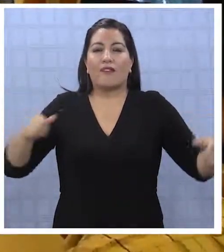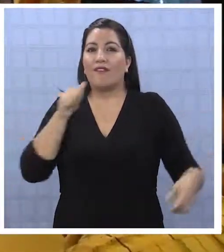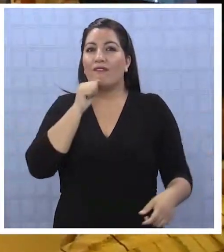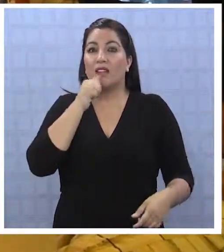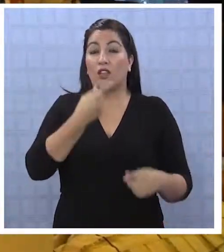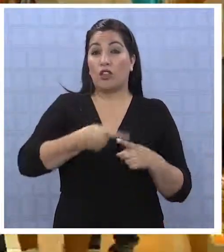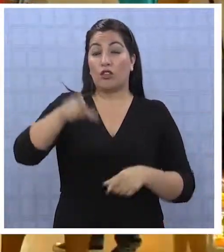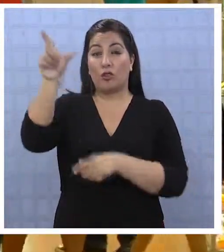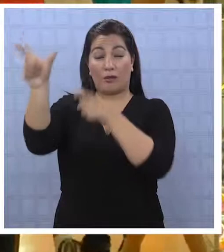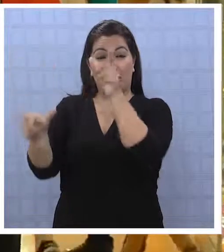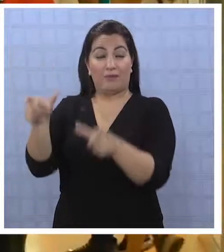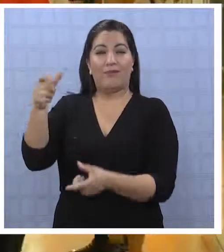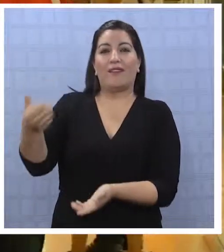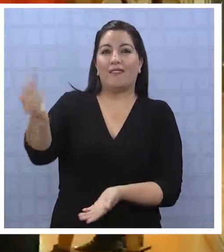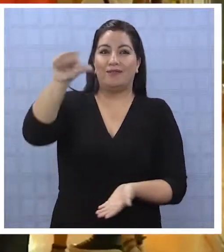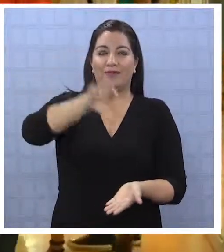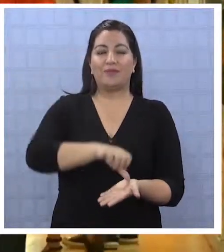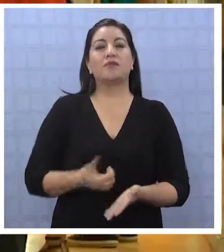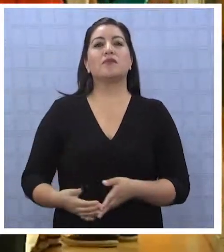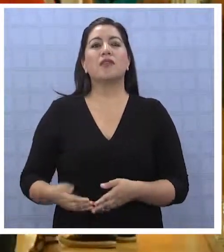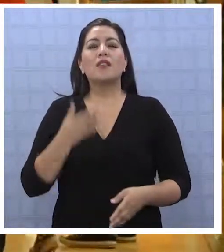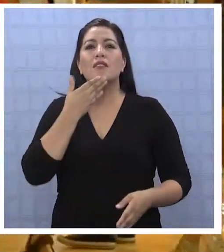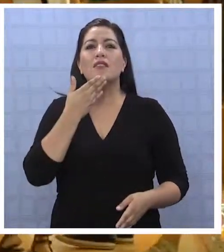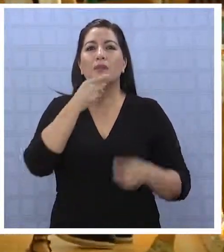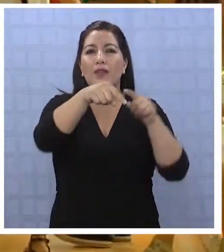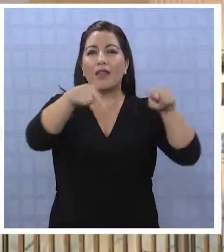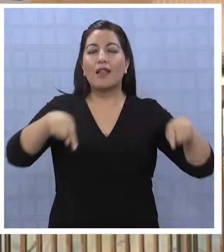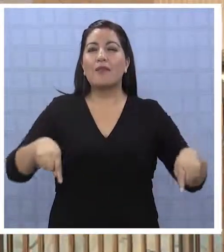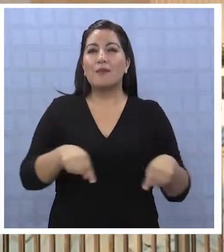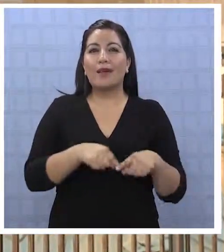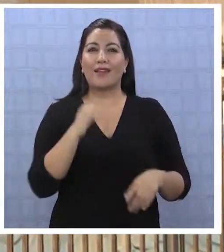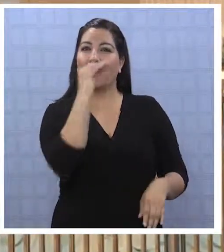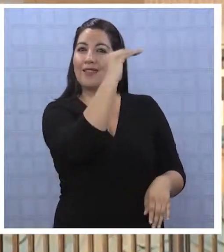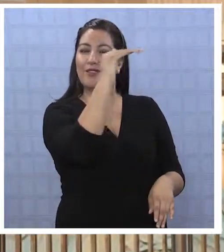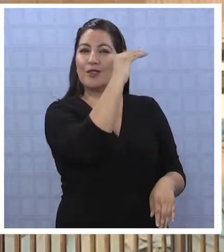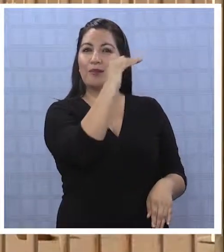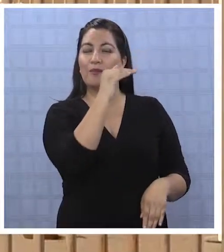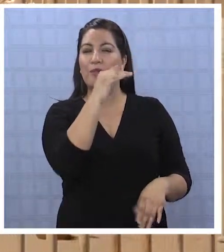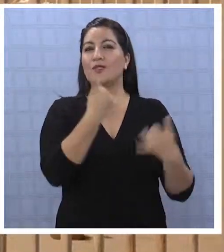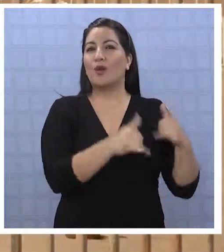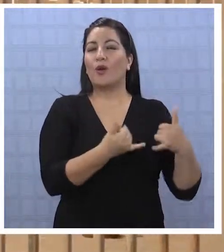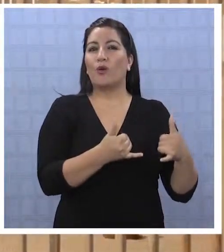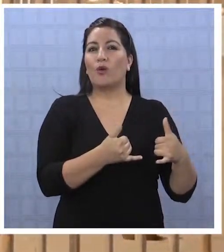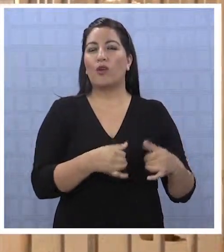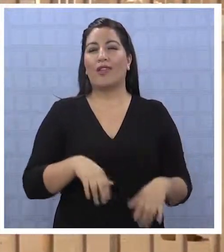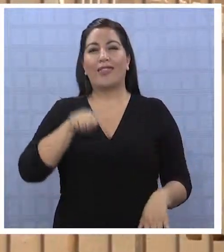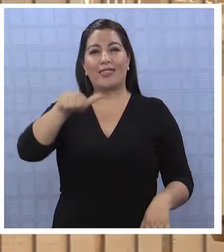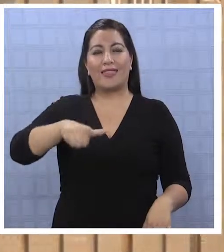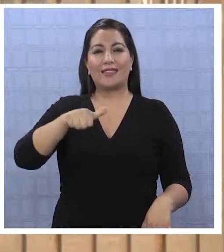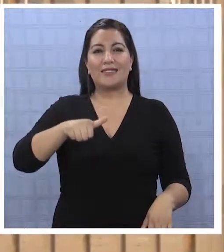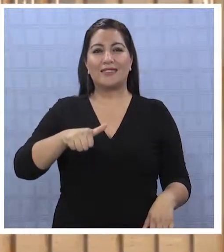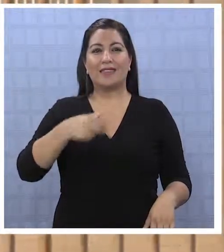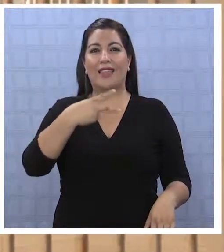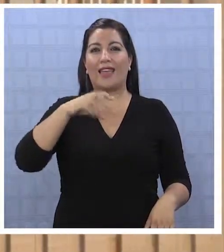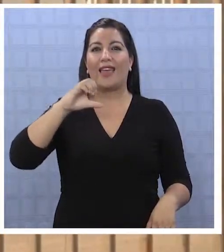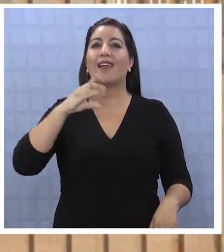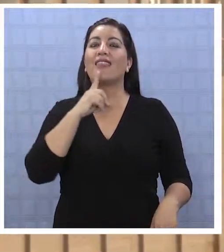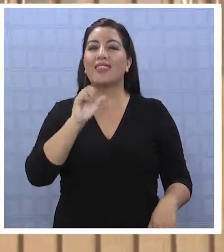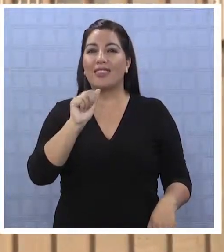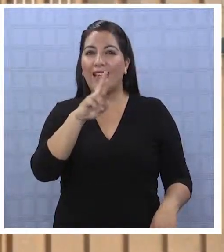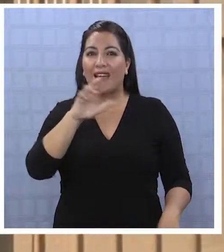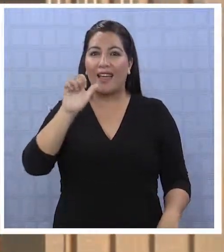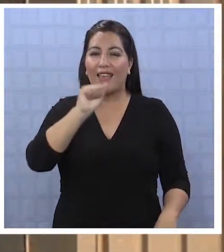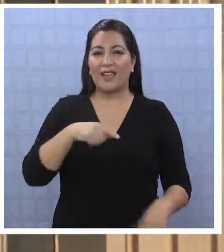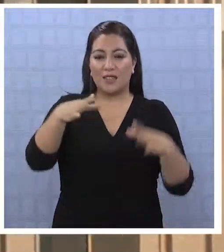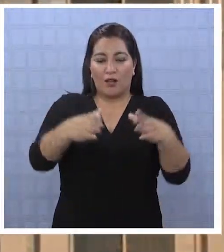de igual forma la habilitación del parque industrial de alto hospicio con 86 hectáreas que ya registra interesados